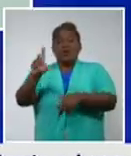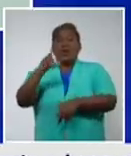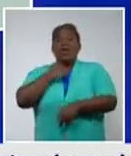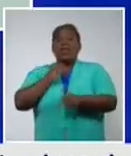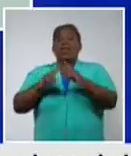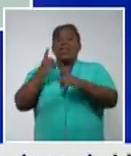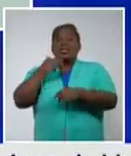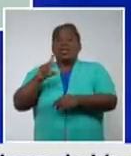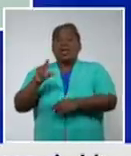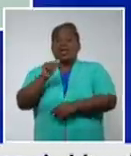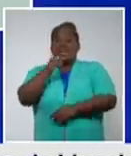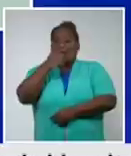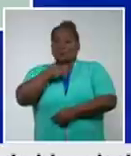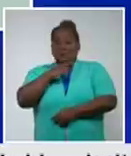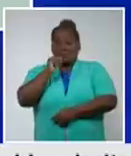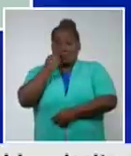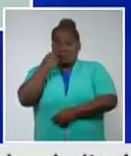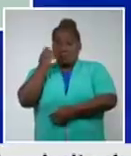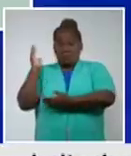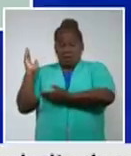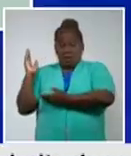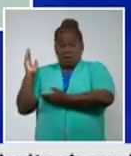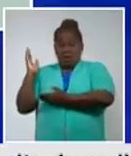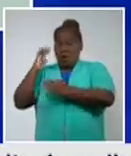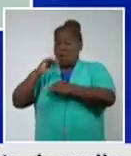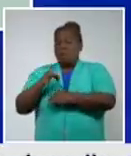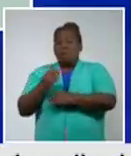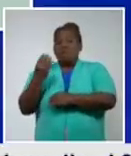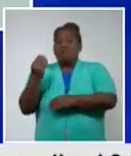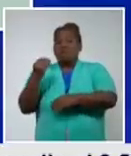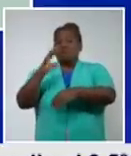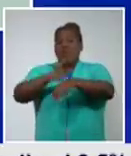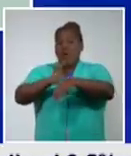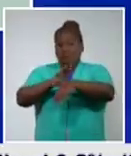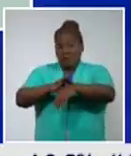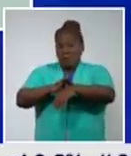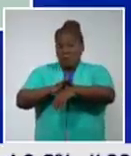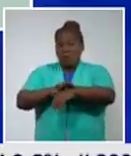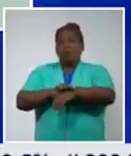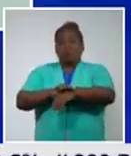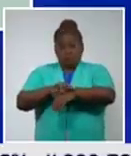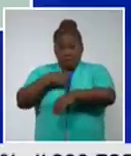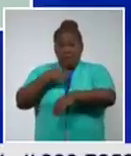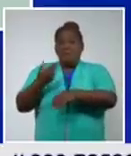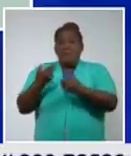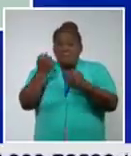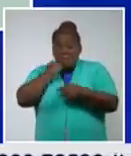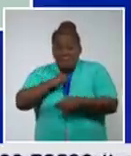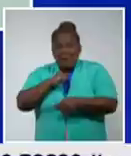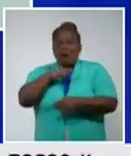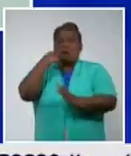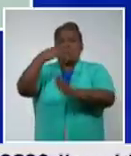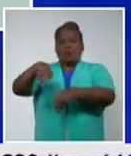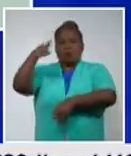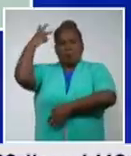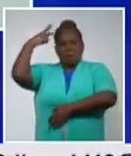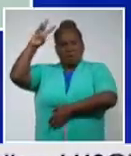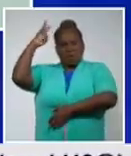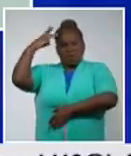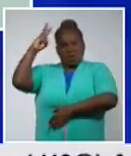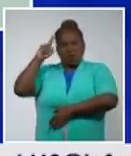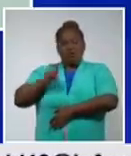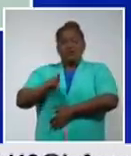entre los que mayor número de casos tiene, sin embargo, el que mayor número de fallecidos aporta,